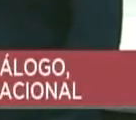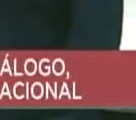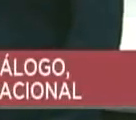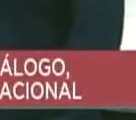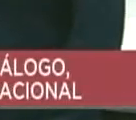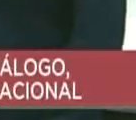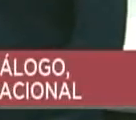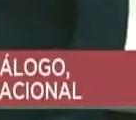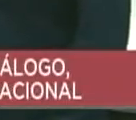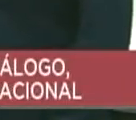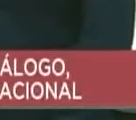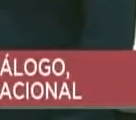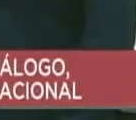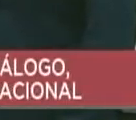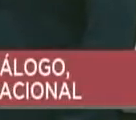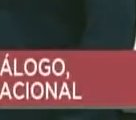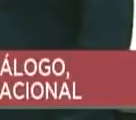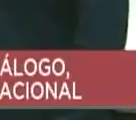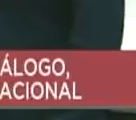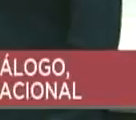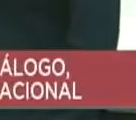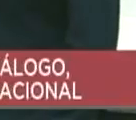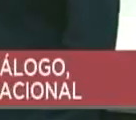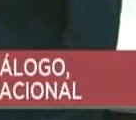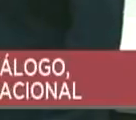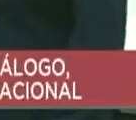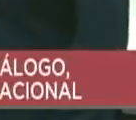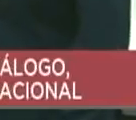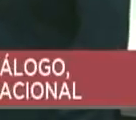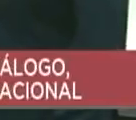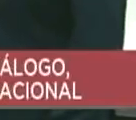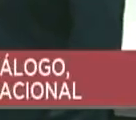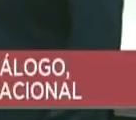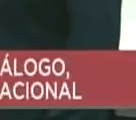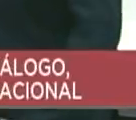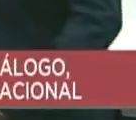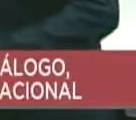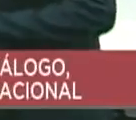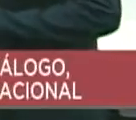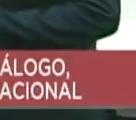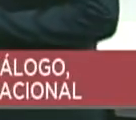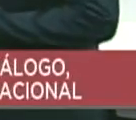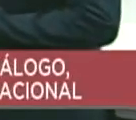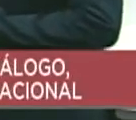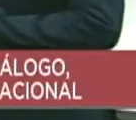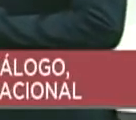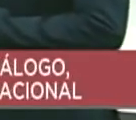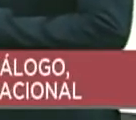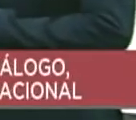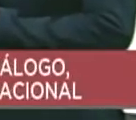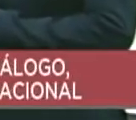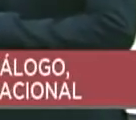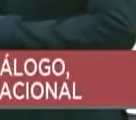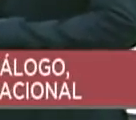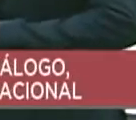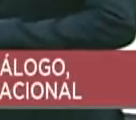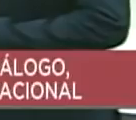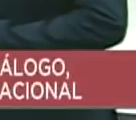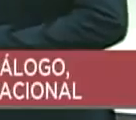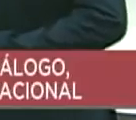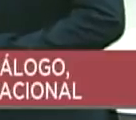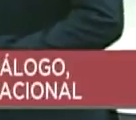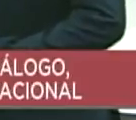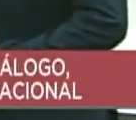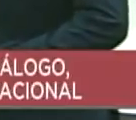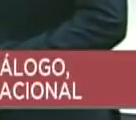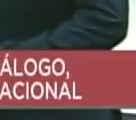el Partido Avanzada Progresista, el diputado Bernabé Gutiérrez del Partido Acción Democrática, el diputado Luis Parra del Partido Político